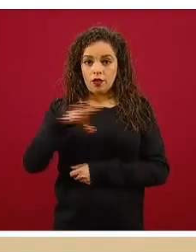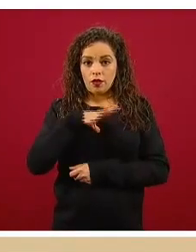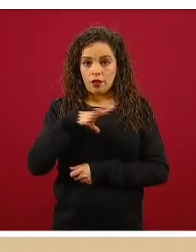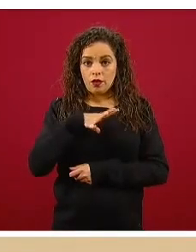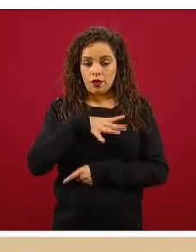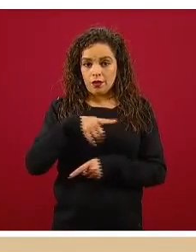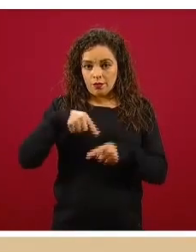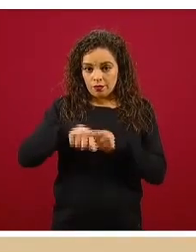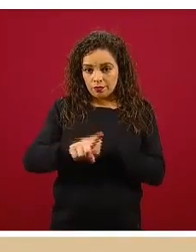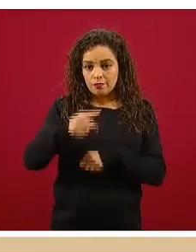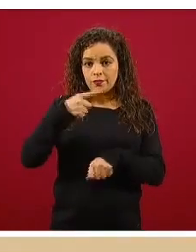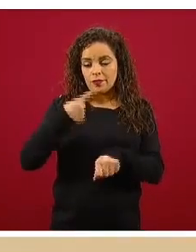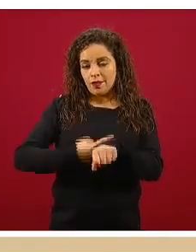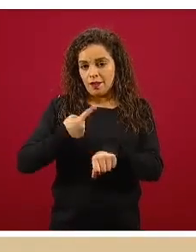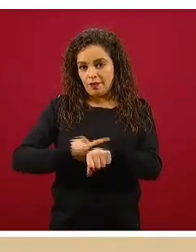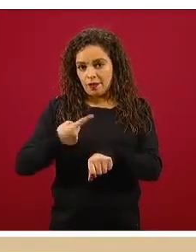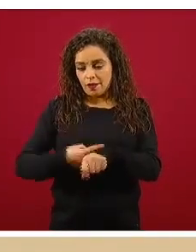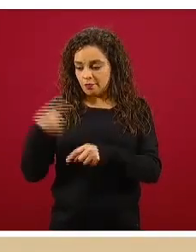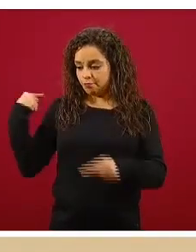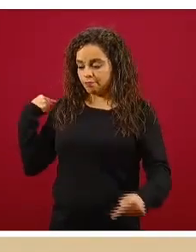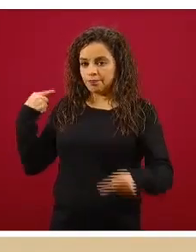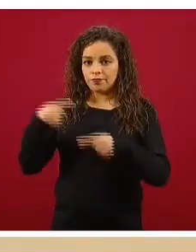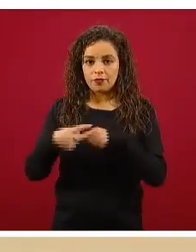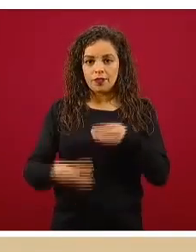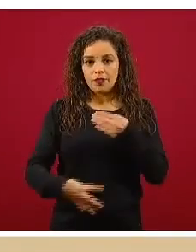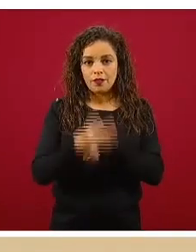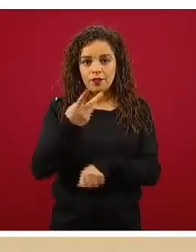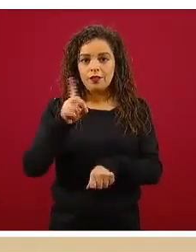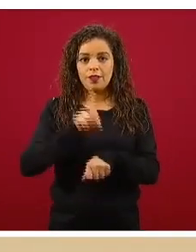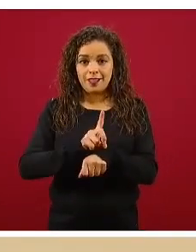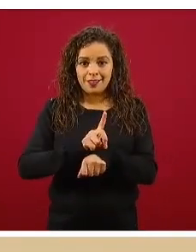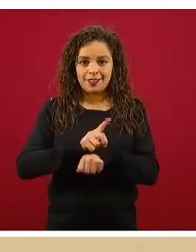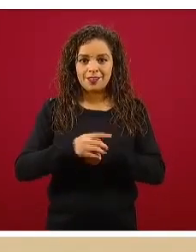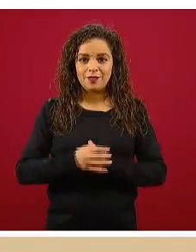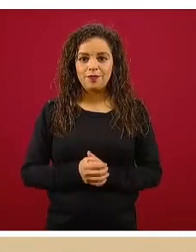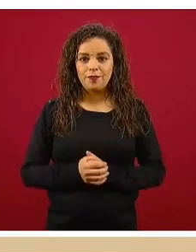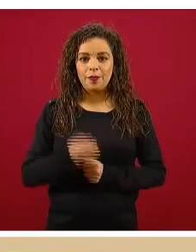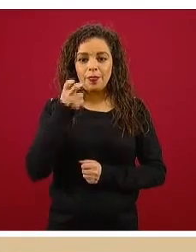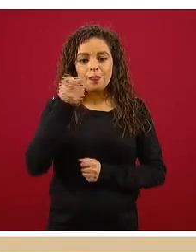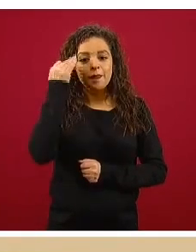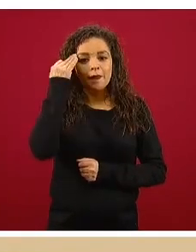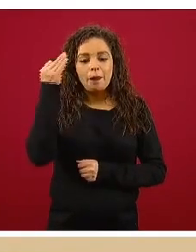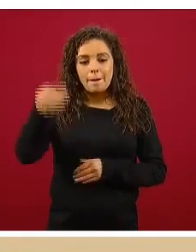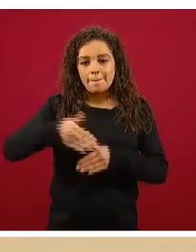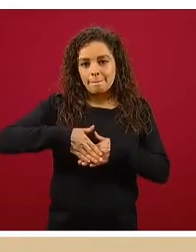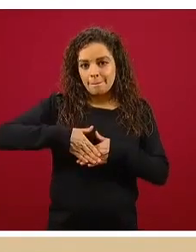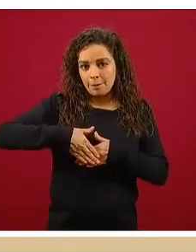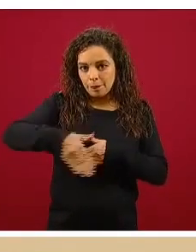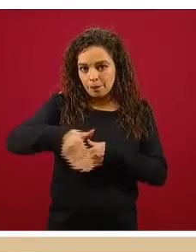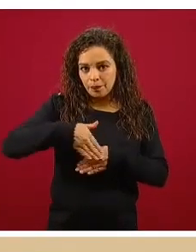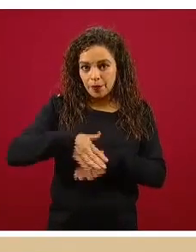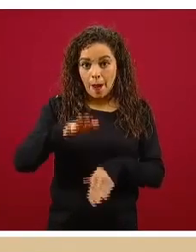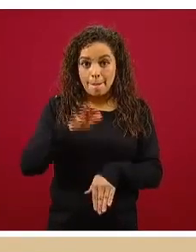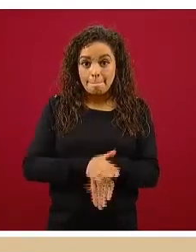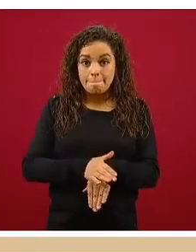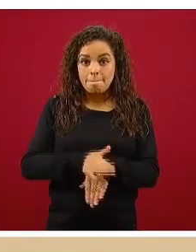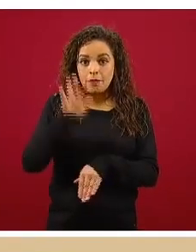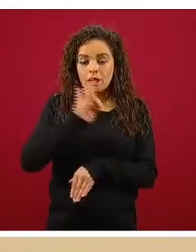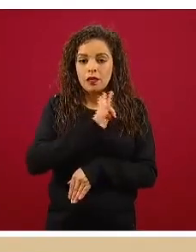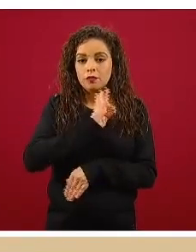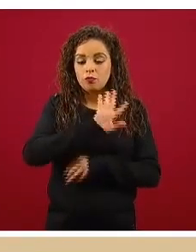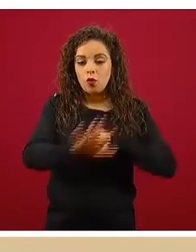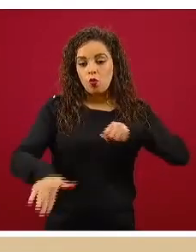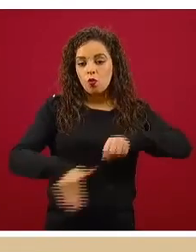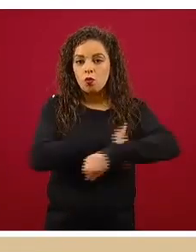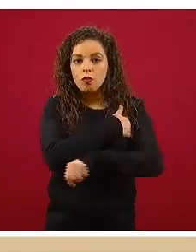de enfermedad en los últimos 14 días, que es el periodo máximo contemplado de incubación de